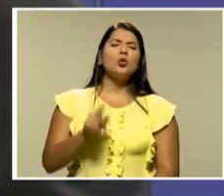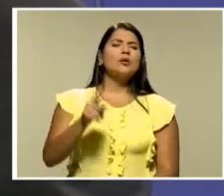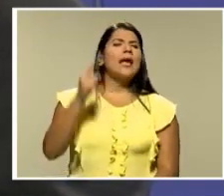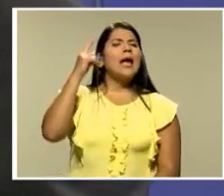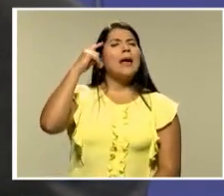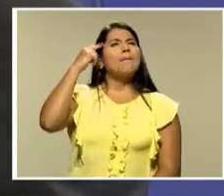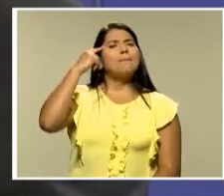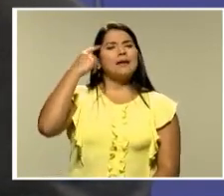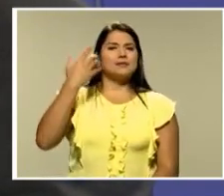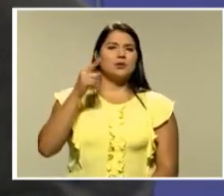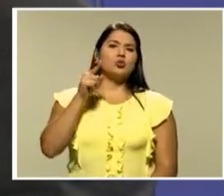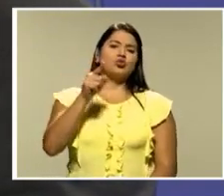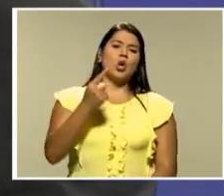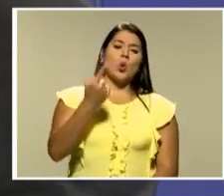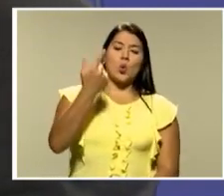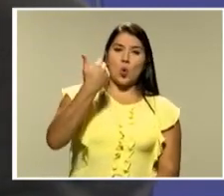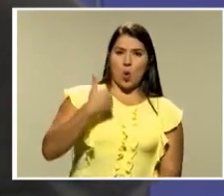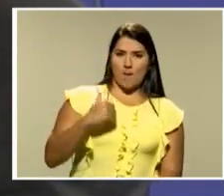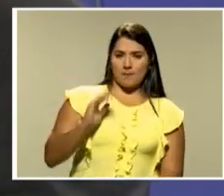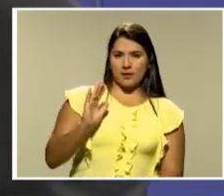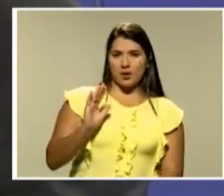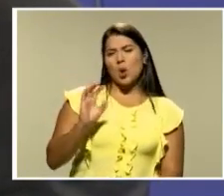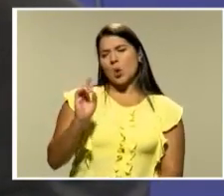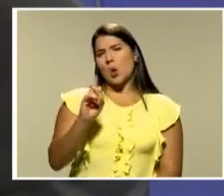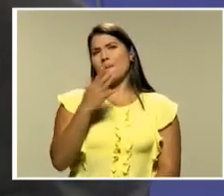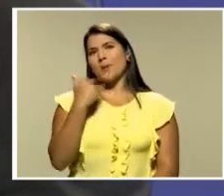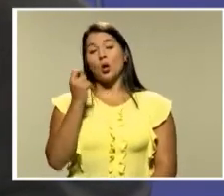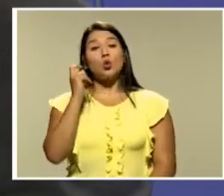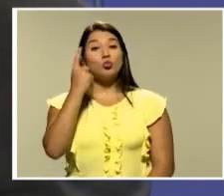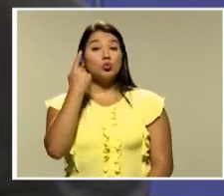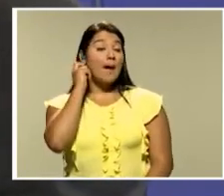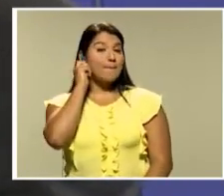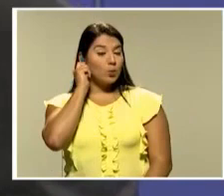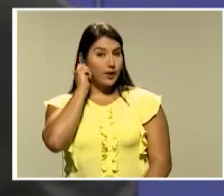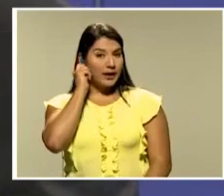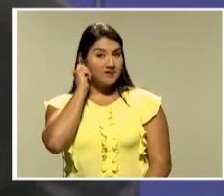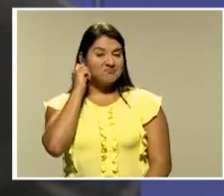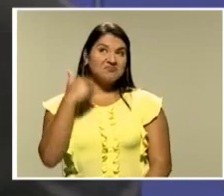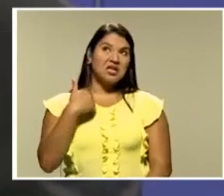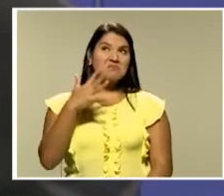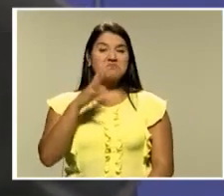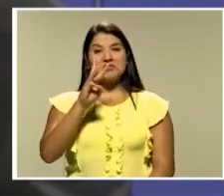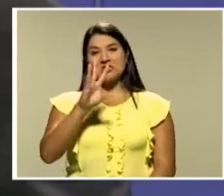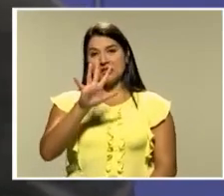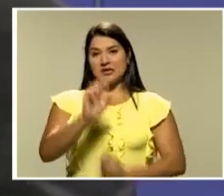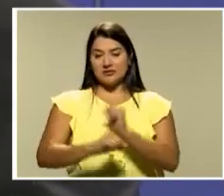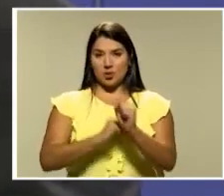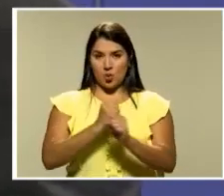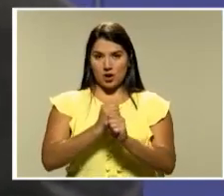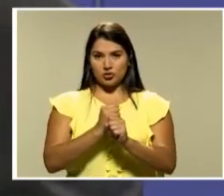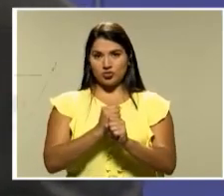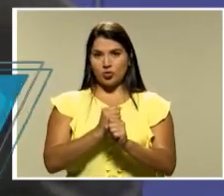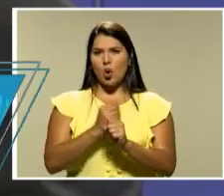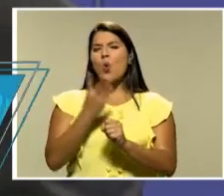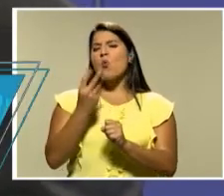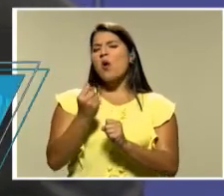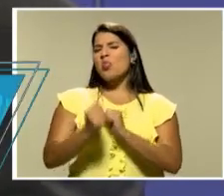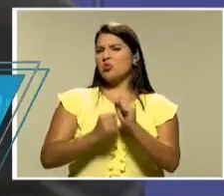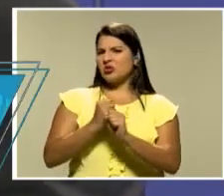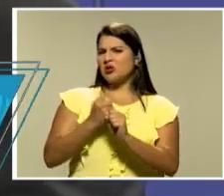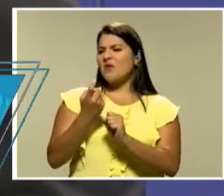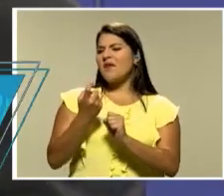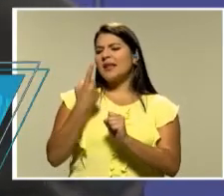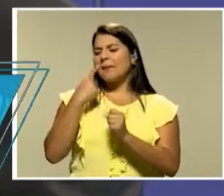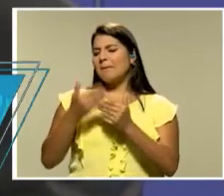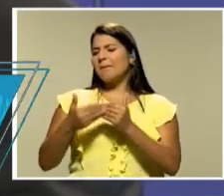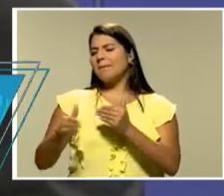que usted es un varón, o mejor todavía, una mujer de 65 años. ¿Cuál es su expectativa de vida